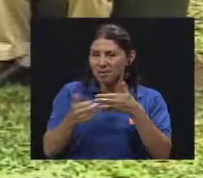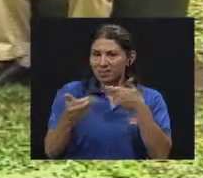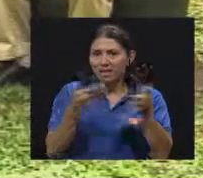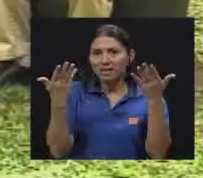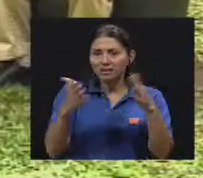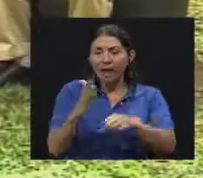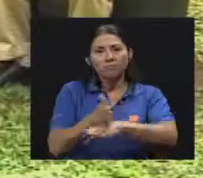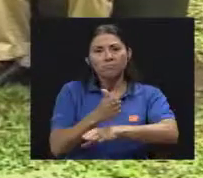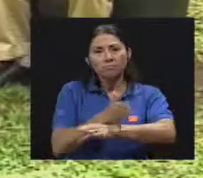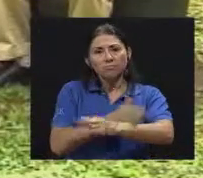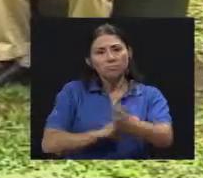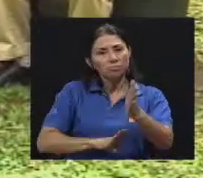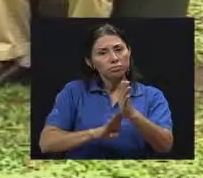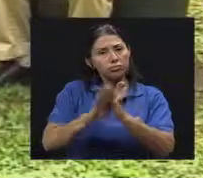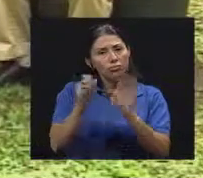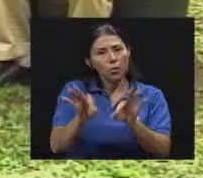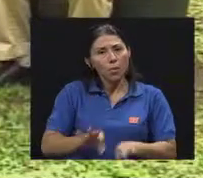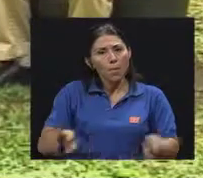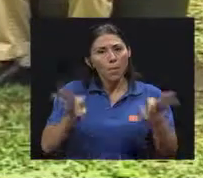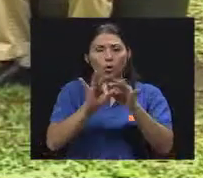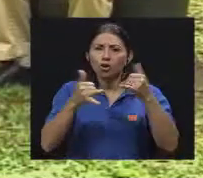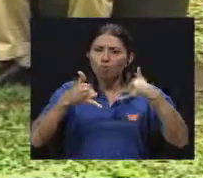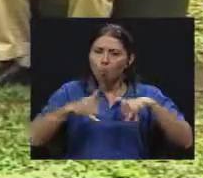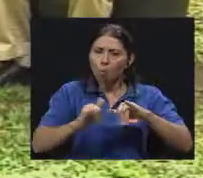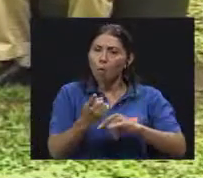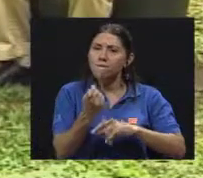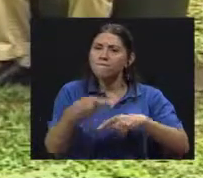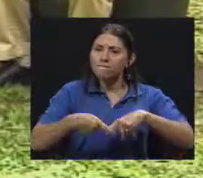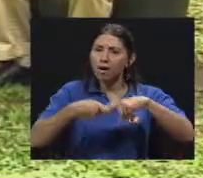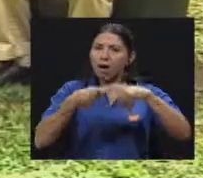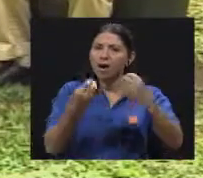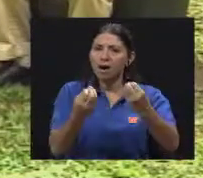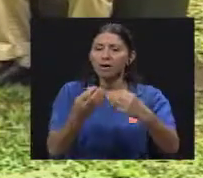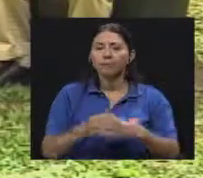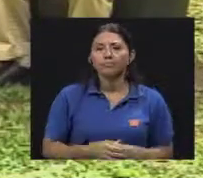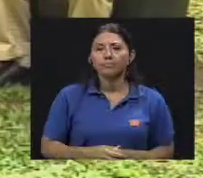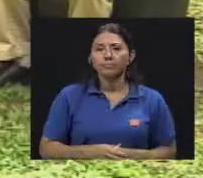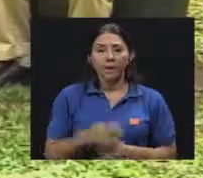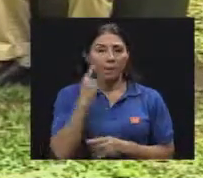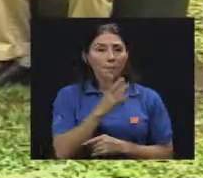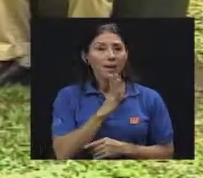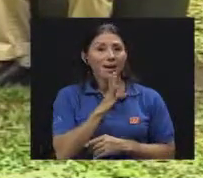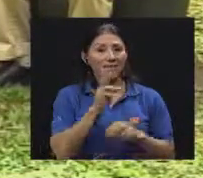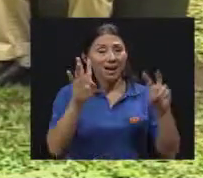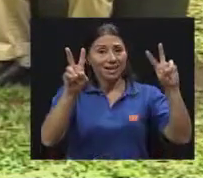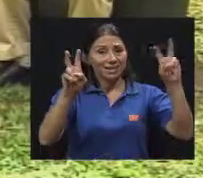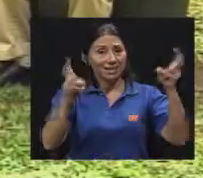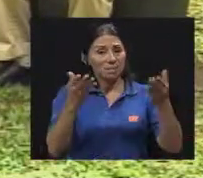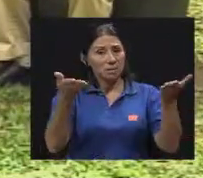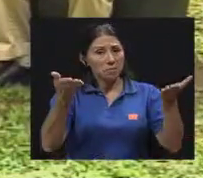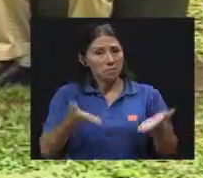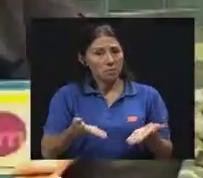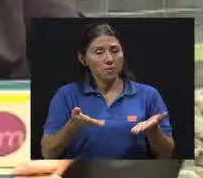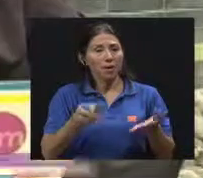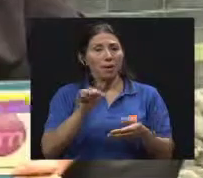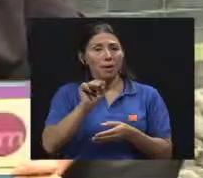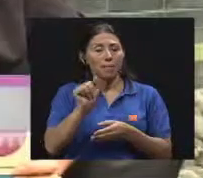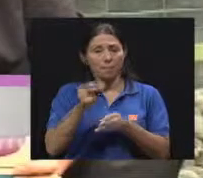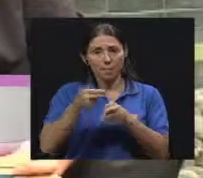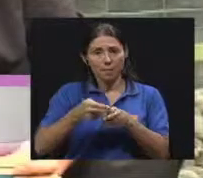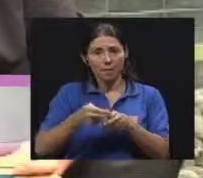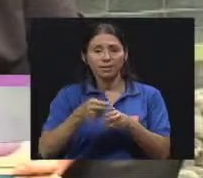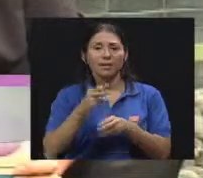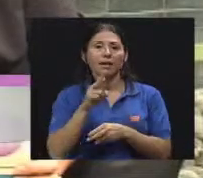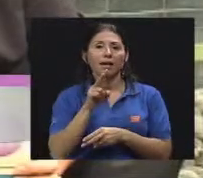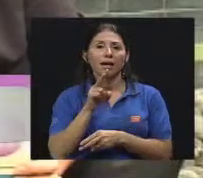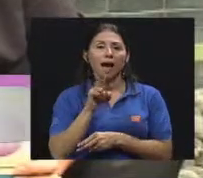muy importantes, todavía hay mucho por recorrer en este aspecto. Y por eso, para hablar sobre este tema, contamos con la presencia de nuestra invitada. Ella es